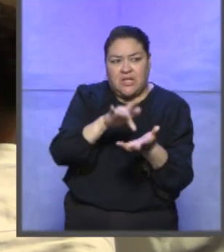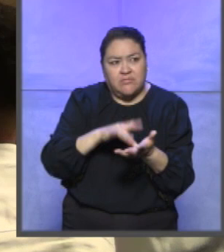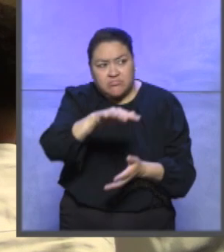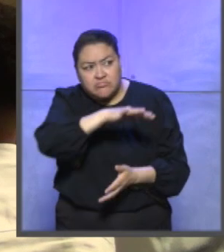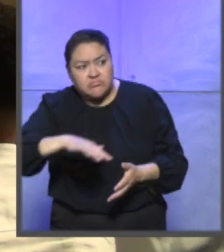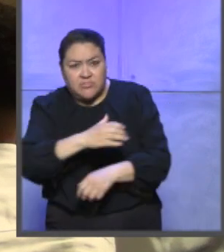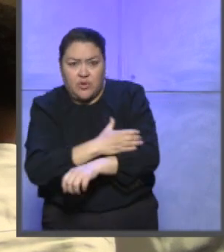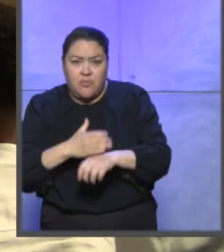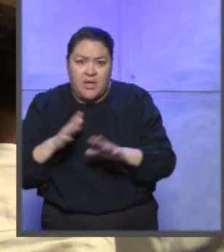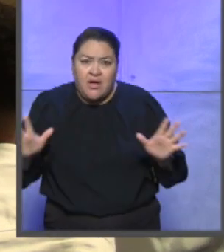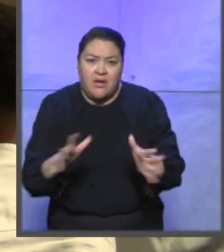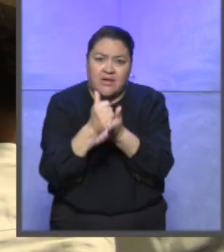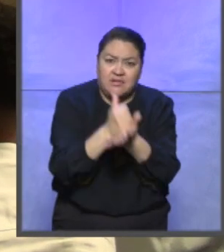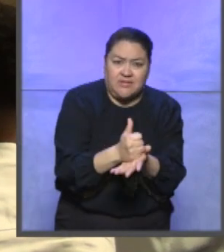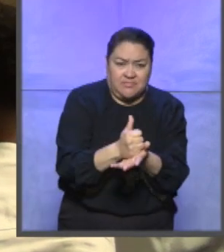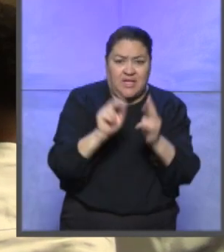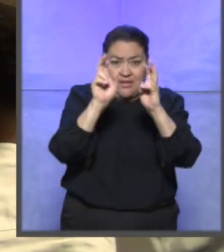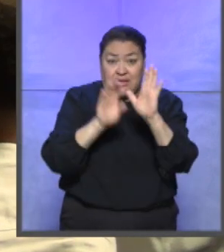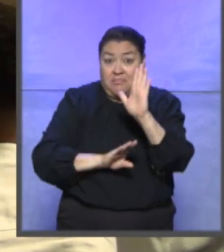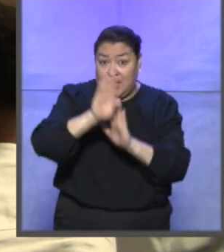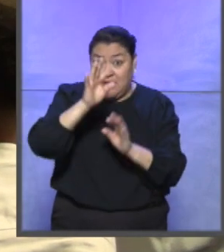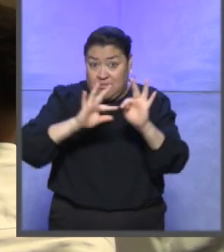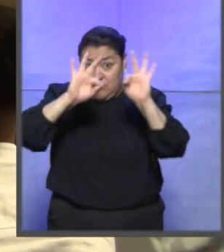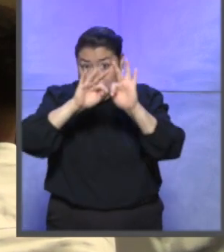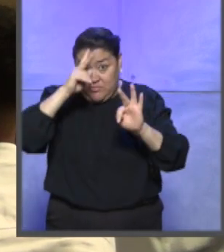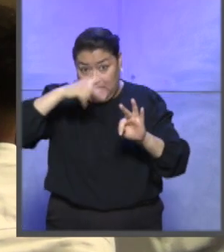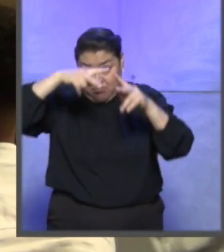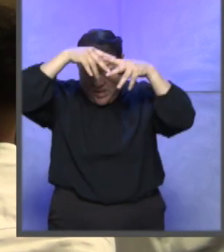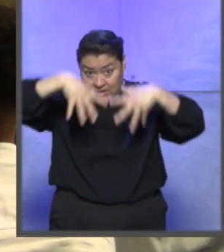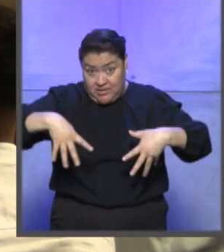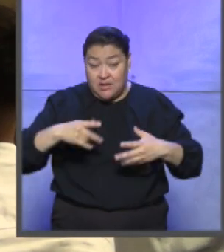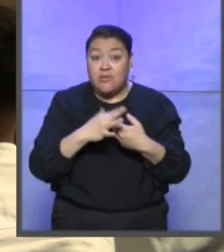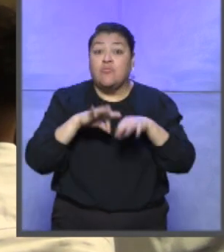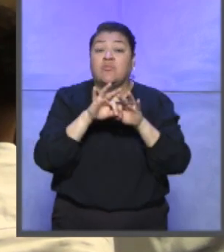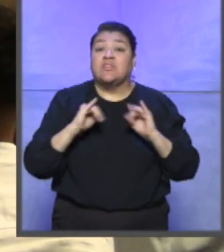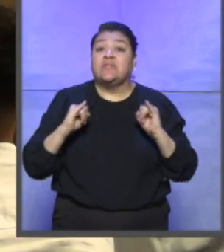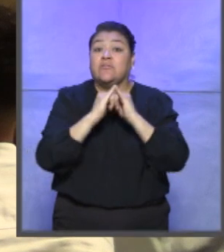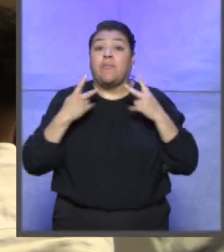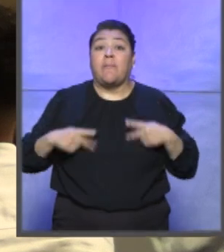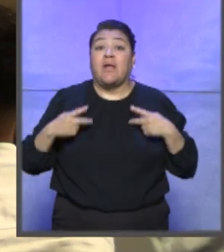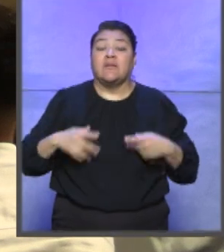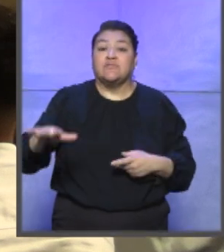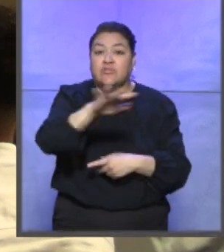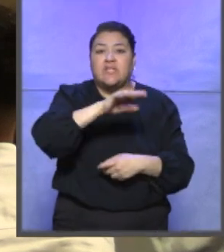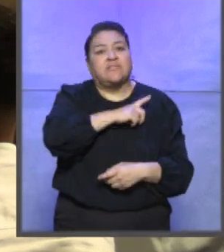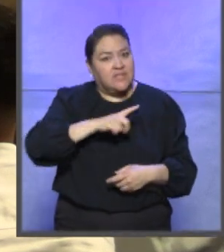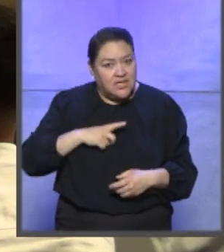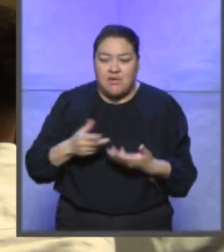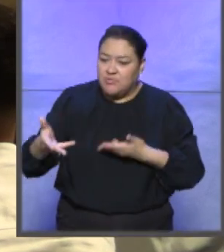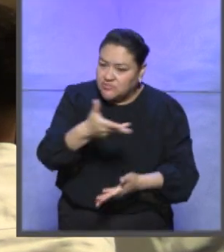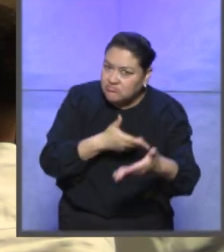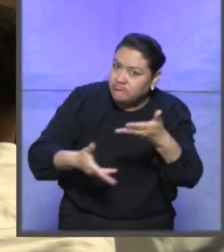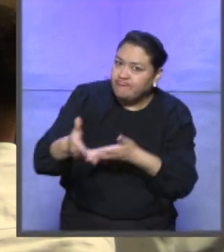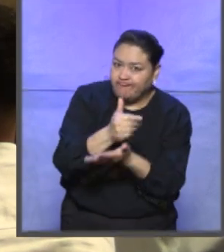nuestra sociedad, a nuestros compañeros en estos grandes temas que son transversales para todos, en los que instituciones y ciudadanía tenemos que